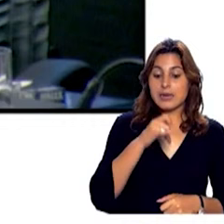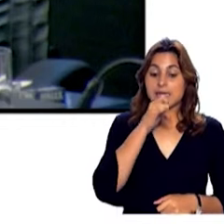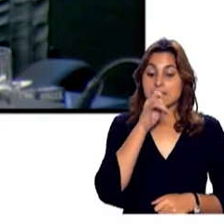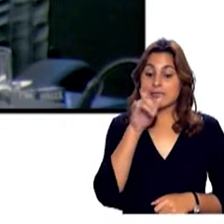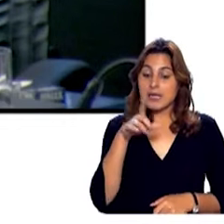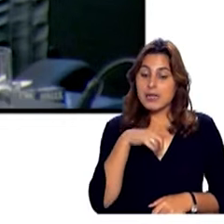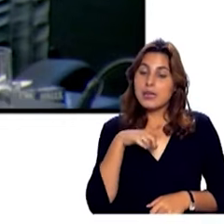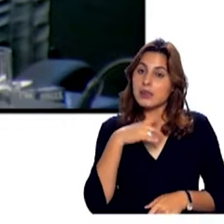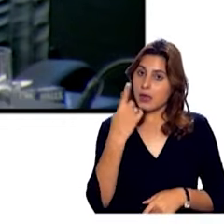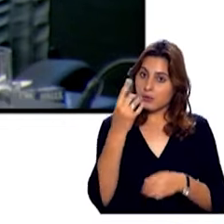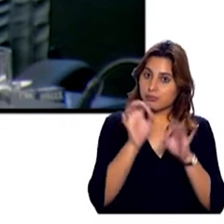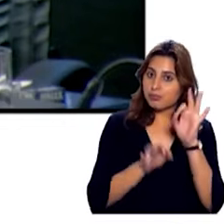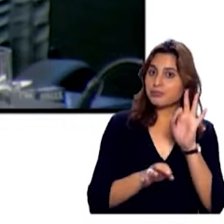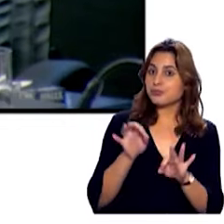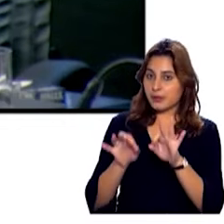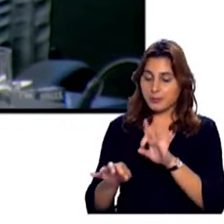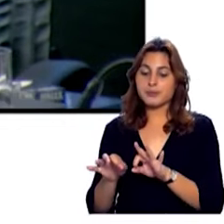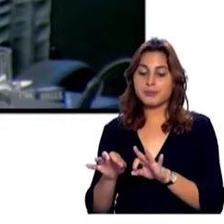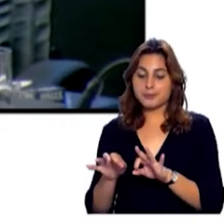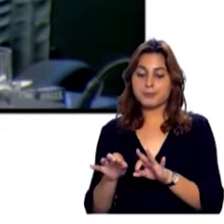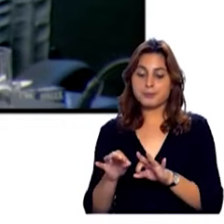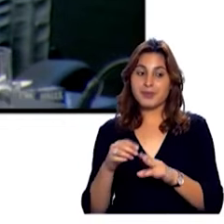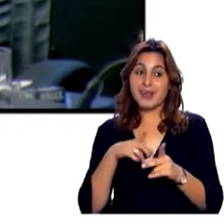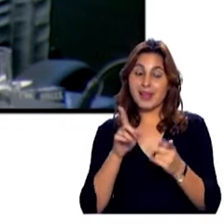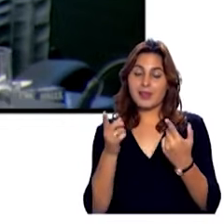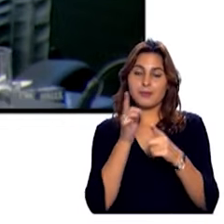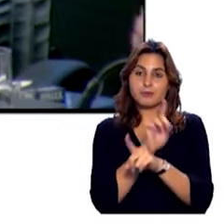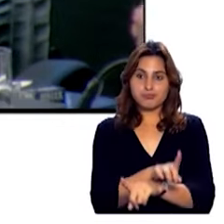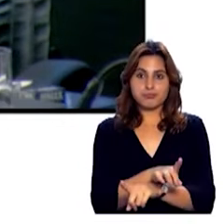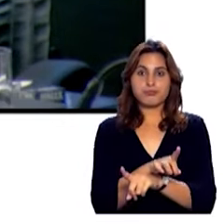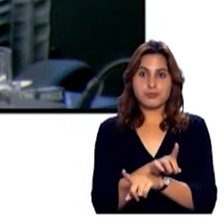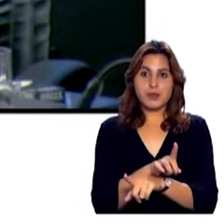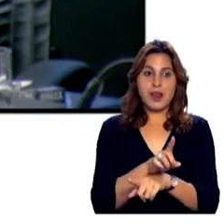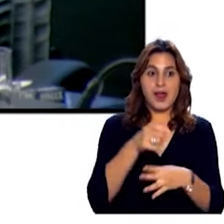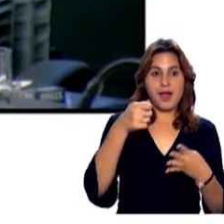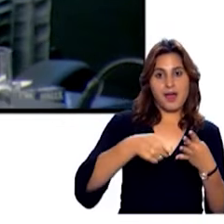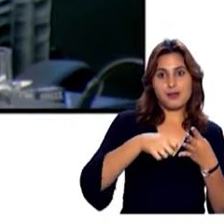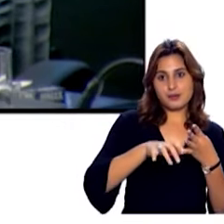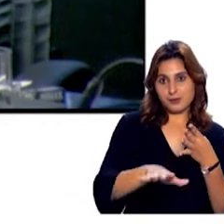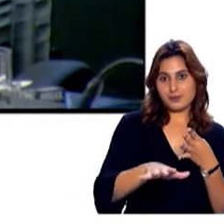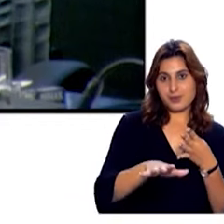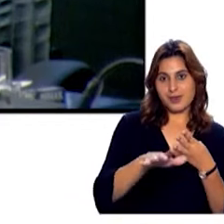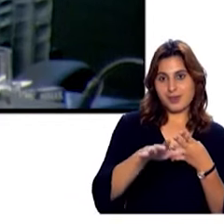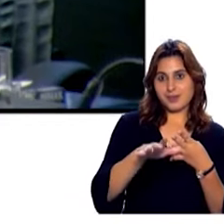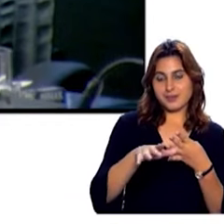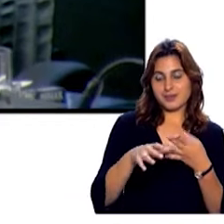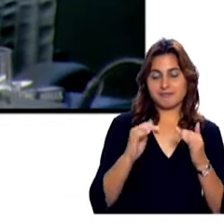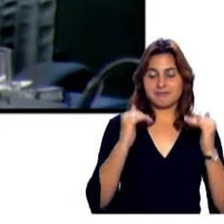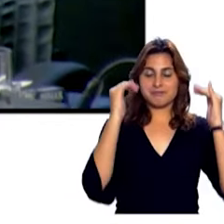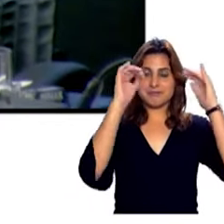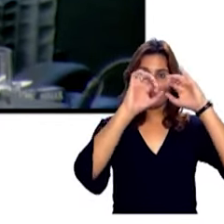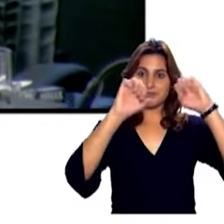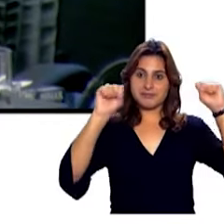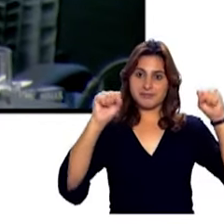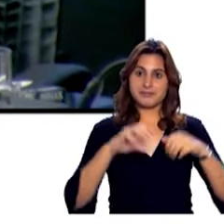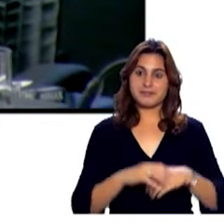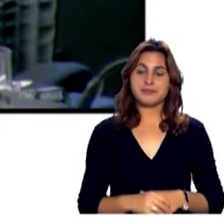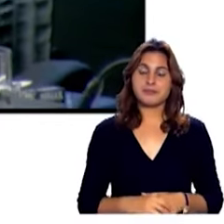opone abiertamente a la jurisprudencia del tribunal Supremo segundo lugar si se trata de un caso que noiose